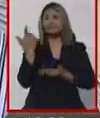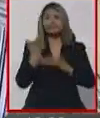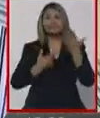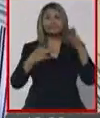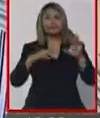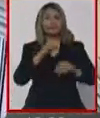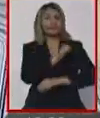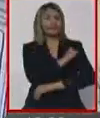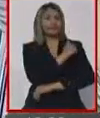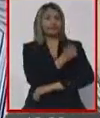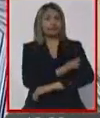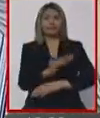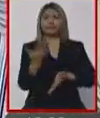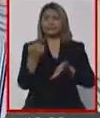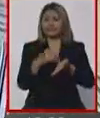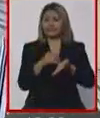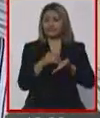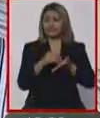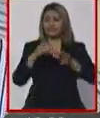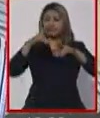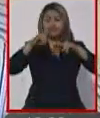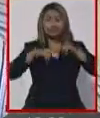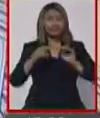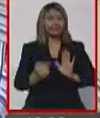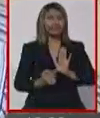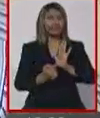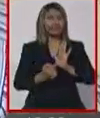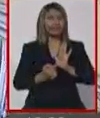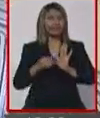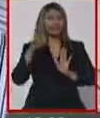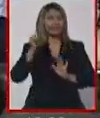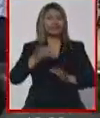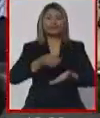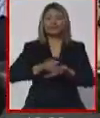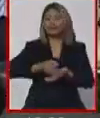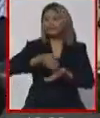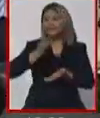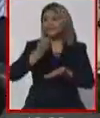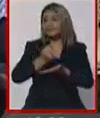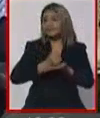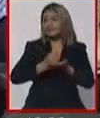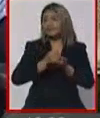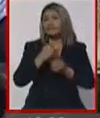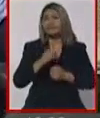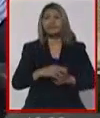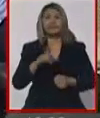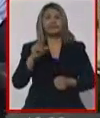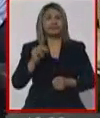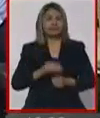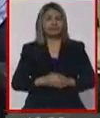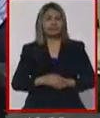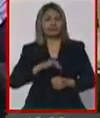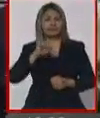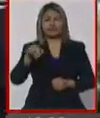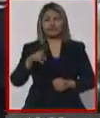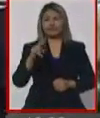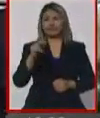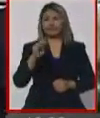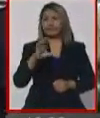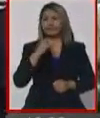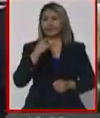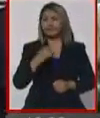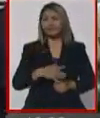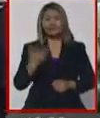las autoridades, y una vez más lo repito, es sentarse, pero sentarse de verdad, ya no para un café. Para el exdirector de régimen penitenciario, Juan Carlos